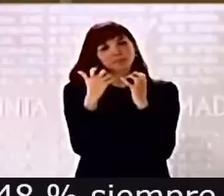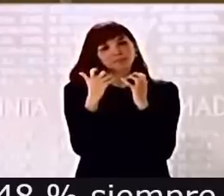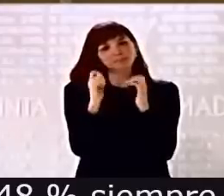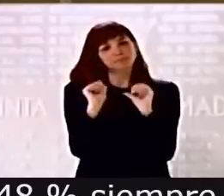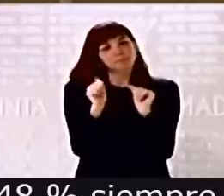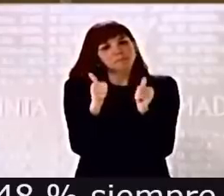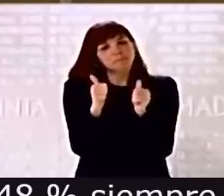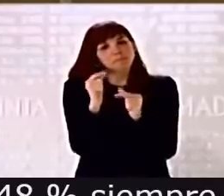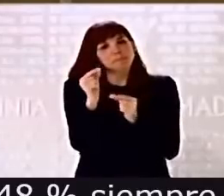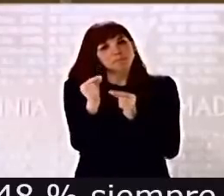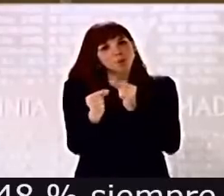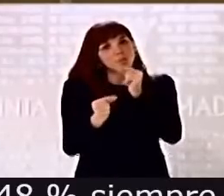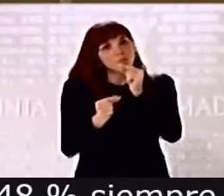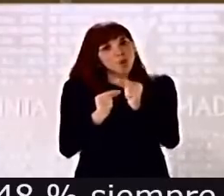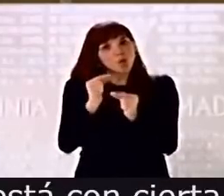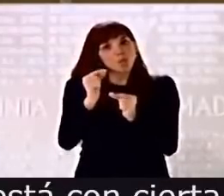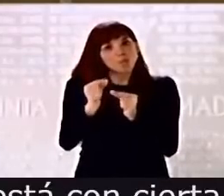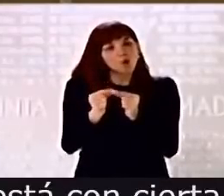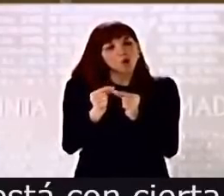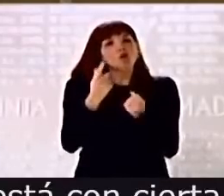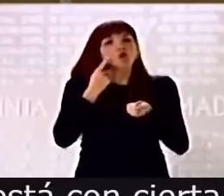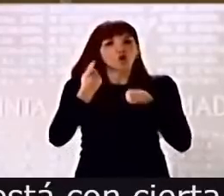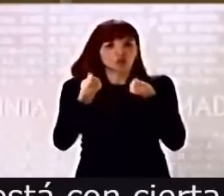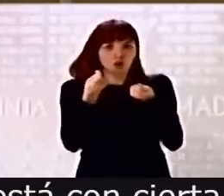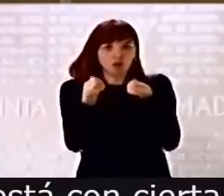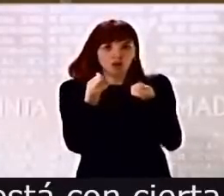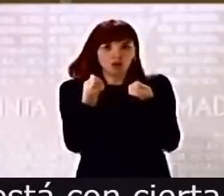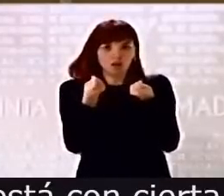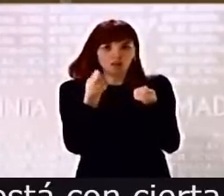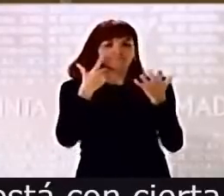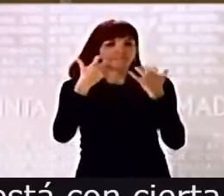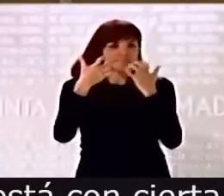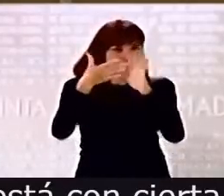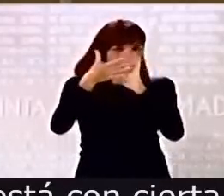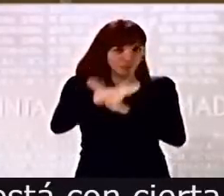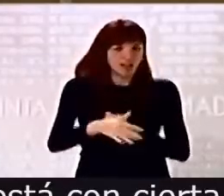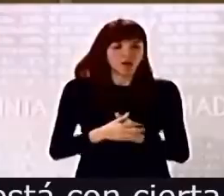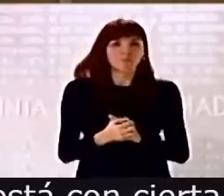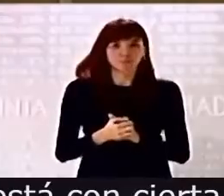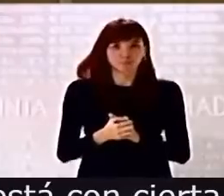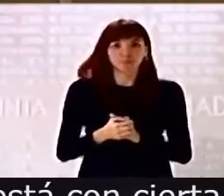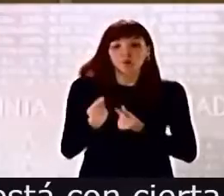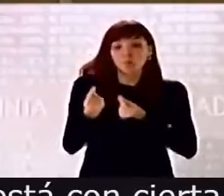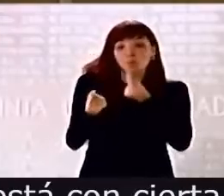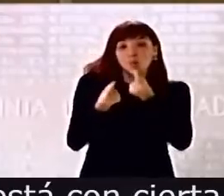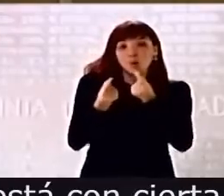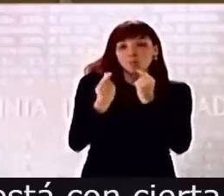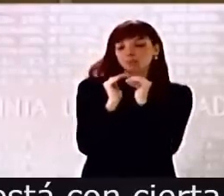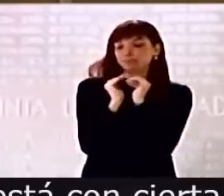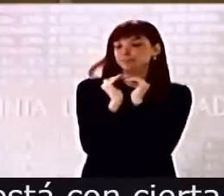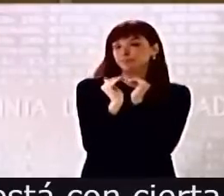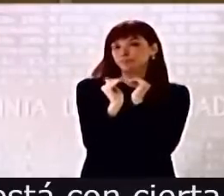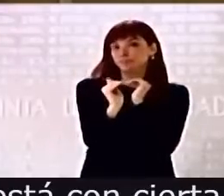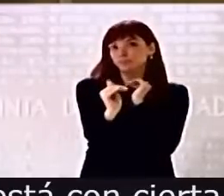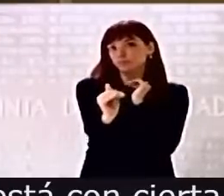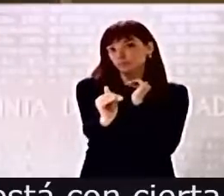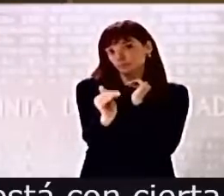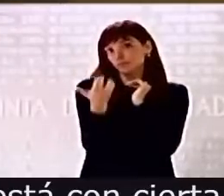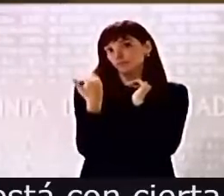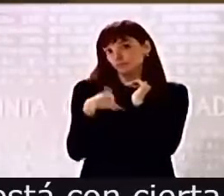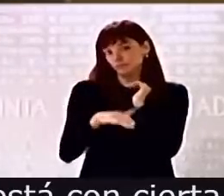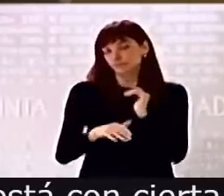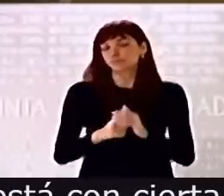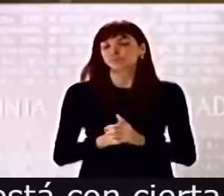con cierta tendencia al control, con cierta tendencia al aplanamiento, al menos, de esa